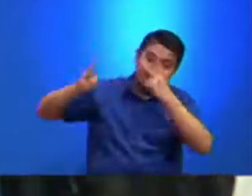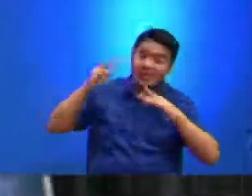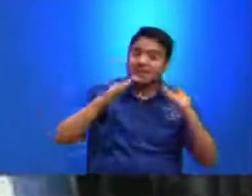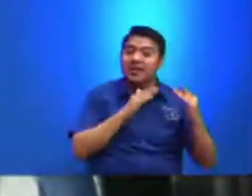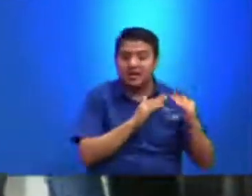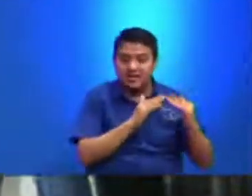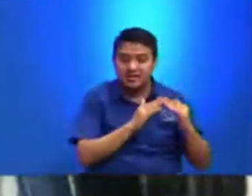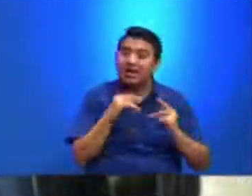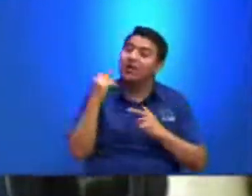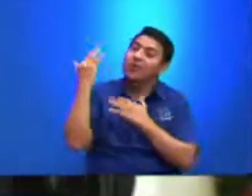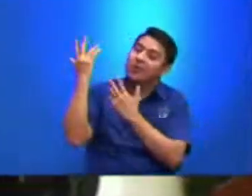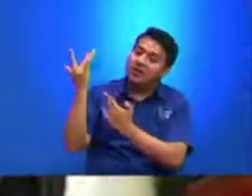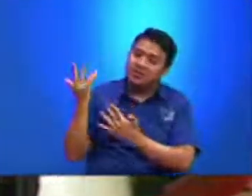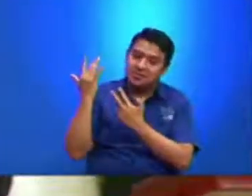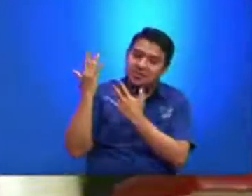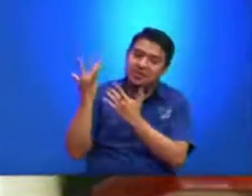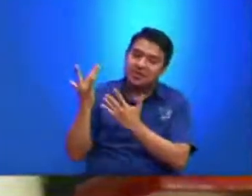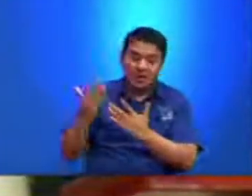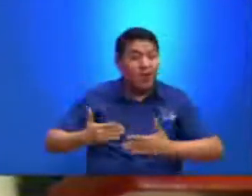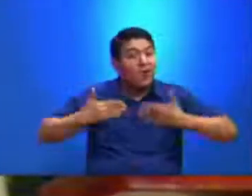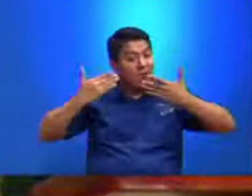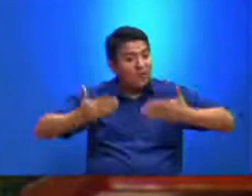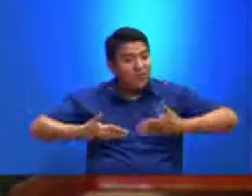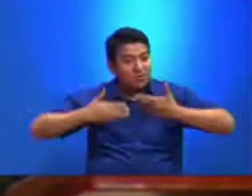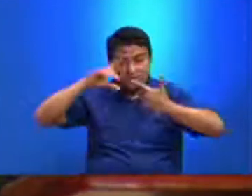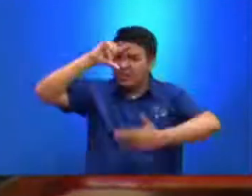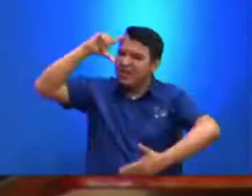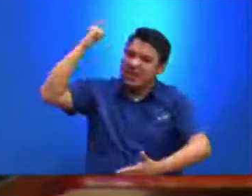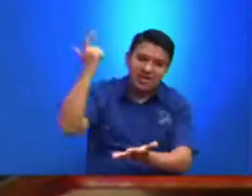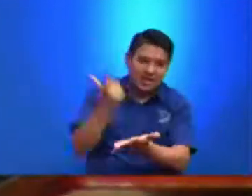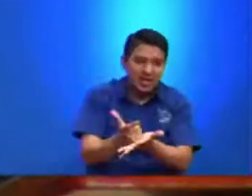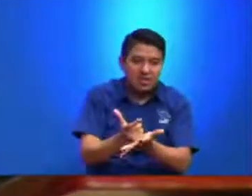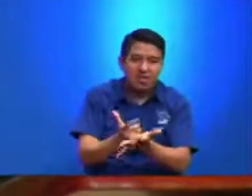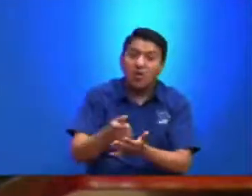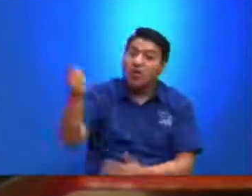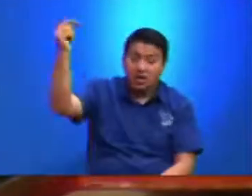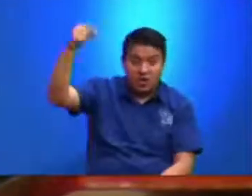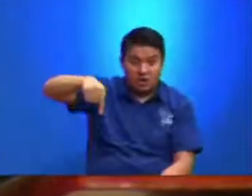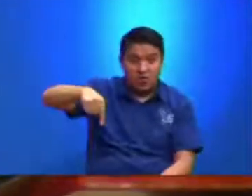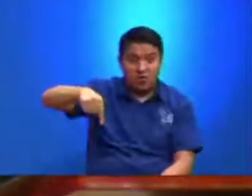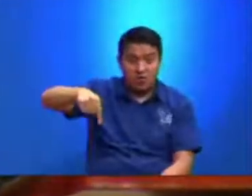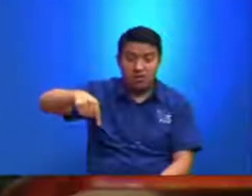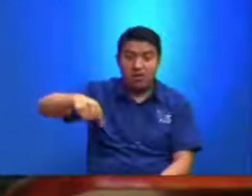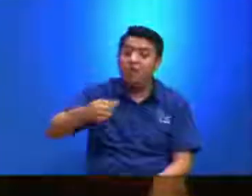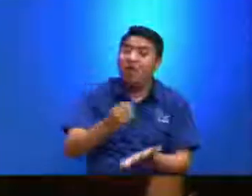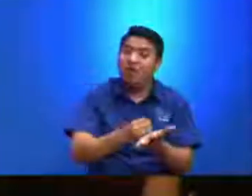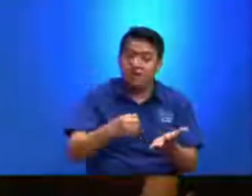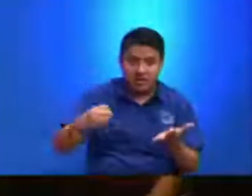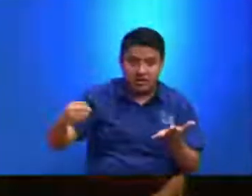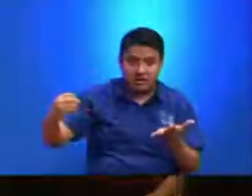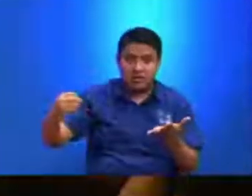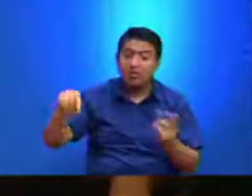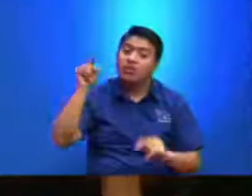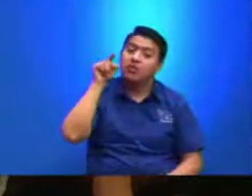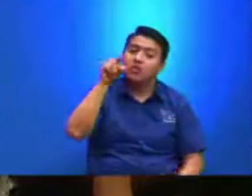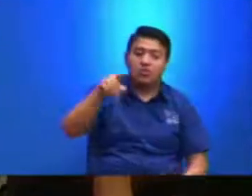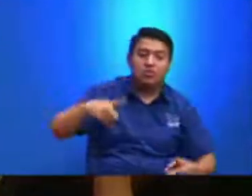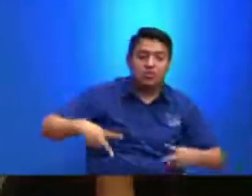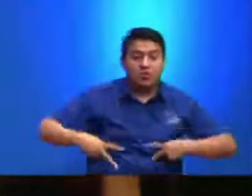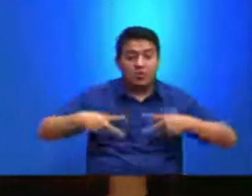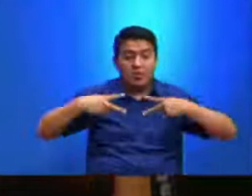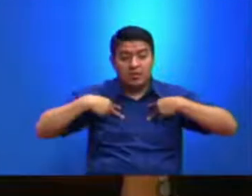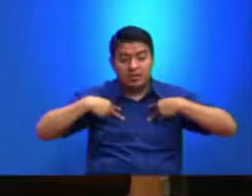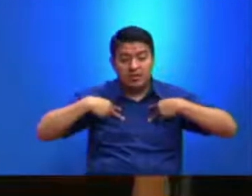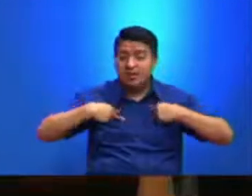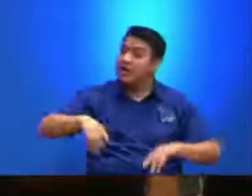con esperanza, con gozo, creyendo que el Señor hoy ha obrado y seguirá obrando en tu vida.